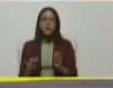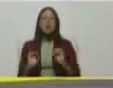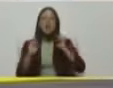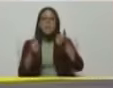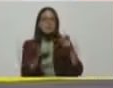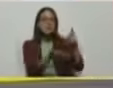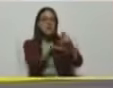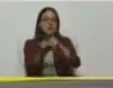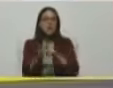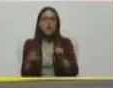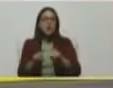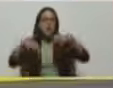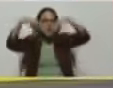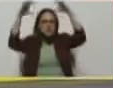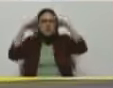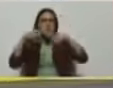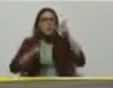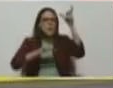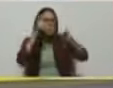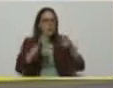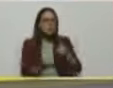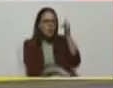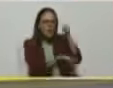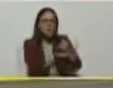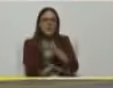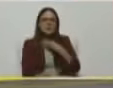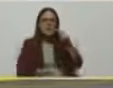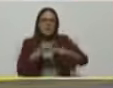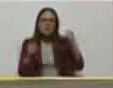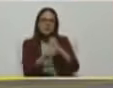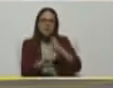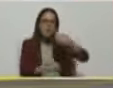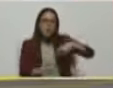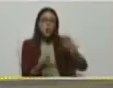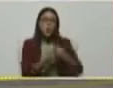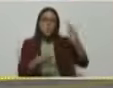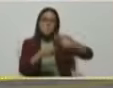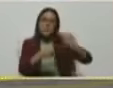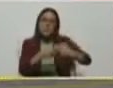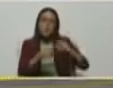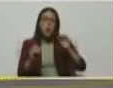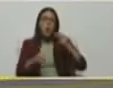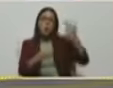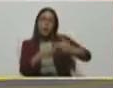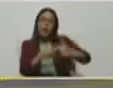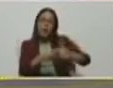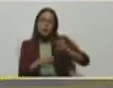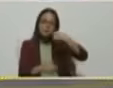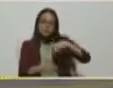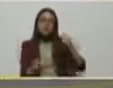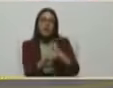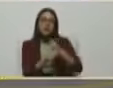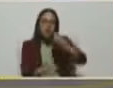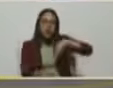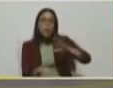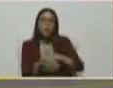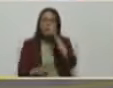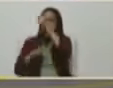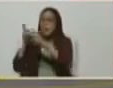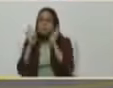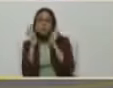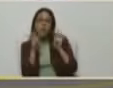una lluvia de inversiones en petróleo, en gas, en petroquímica, porque la gente ve